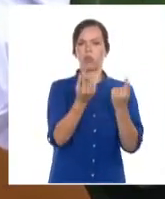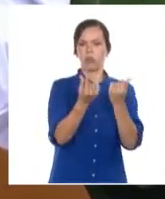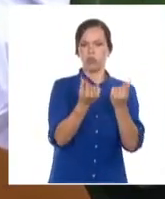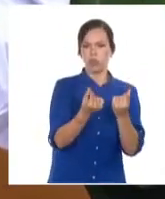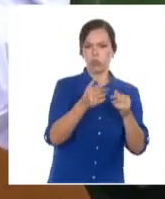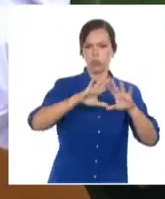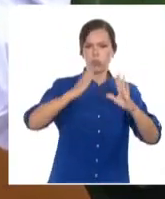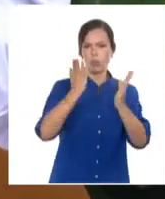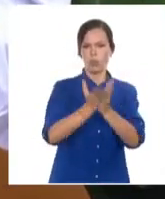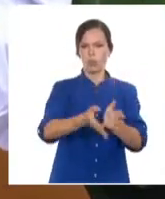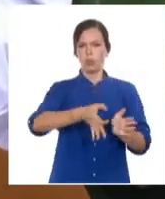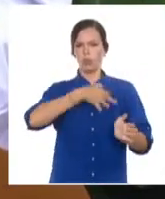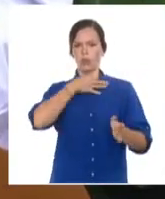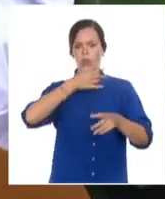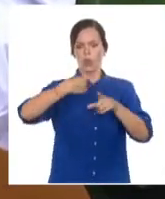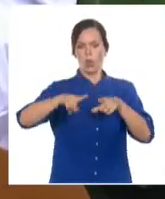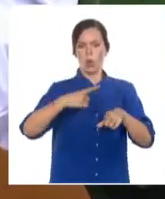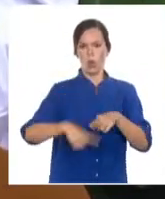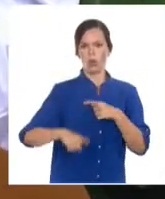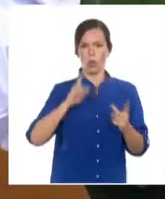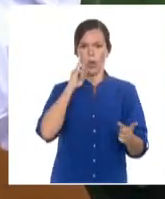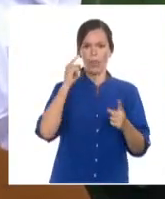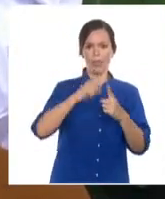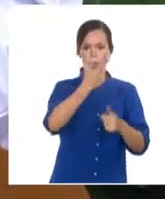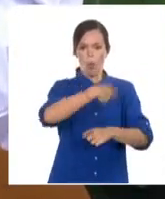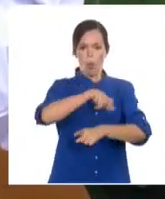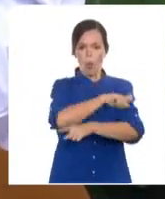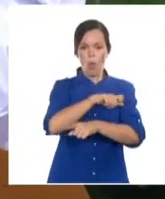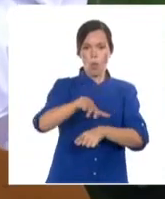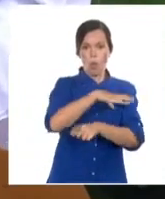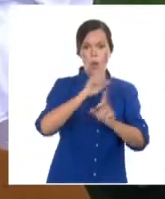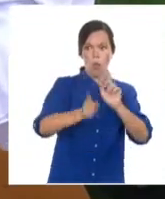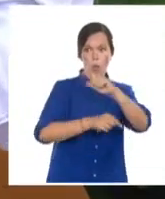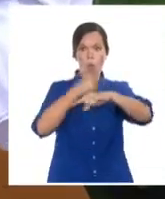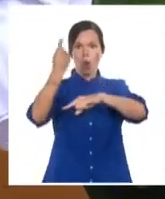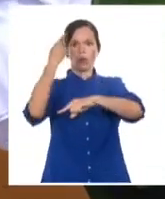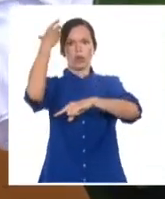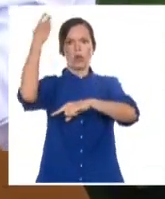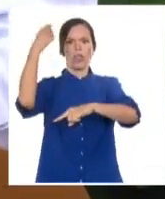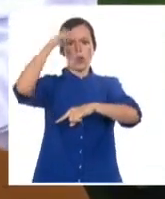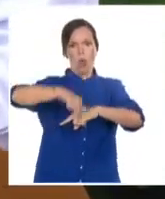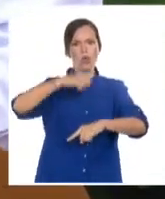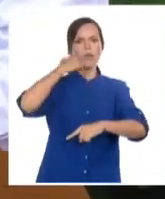culpe y arr remeta contra la revolución tiene hoy más vigencia que